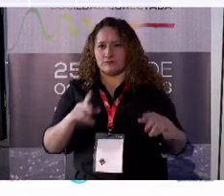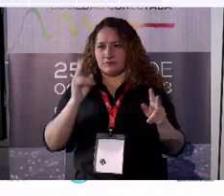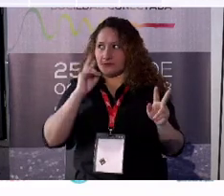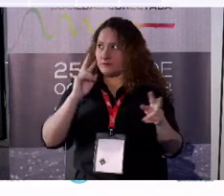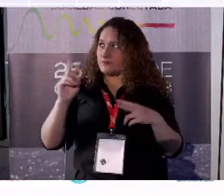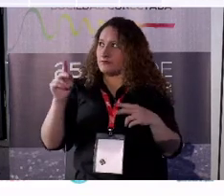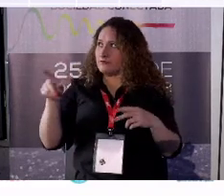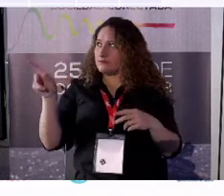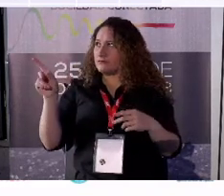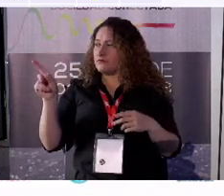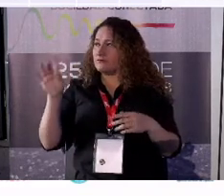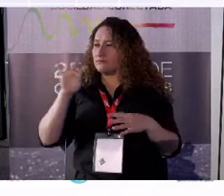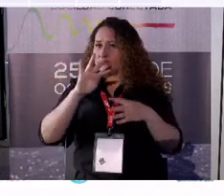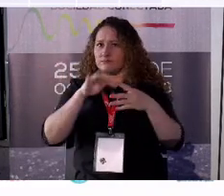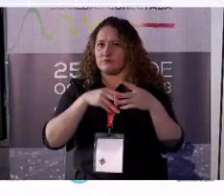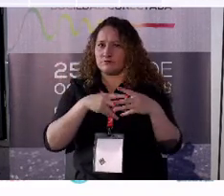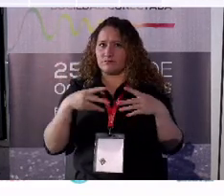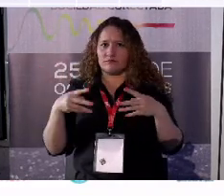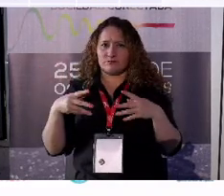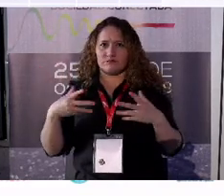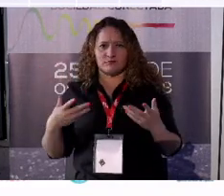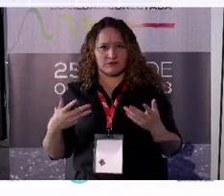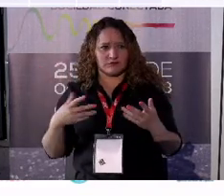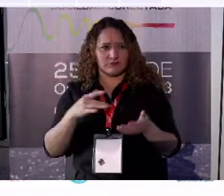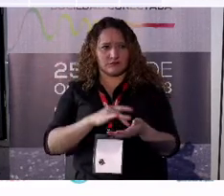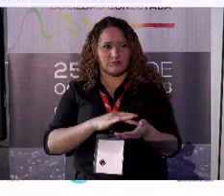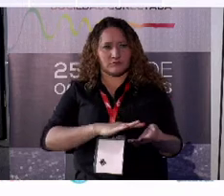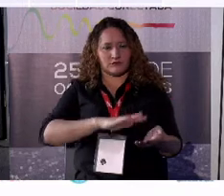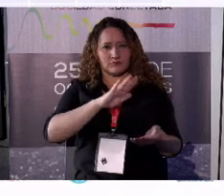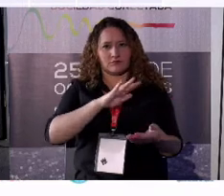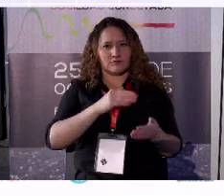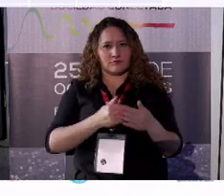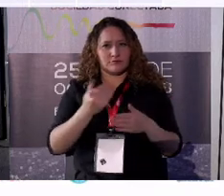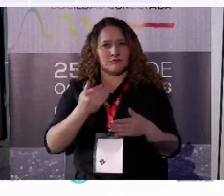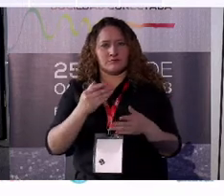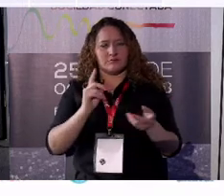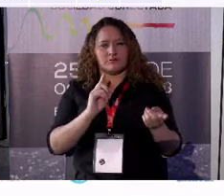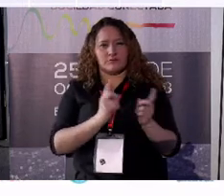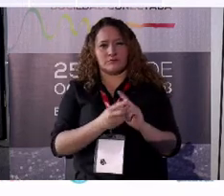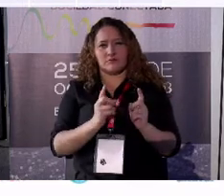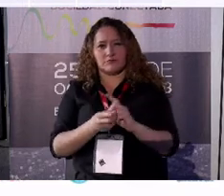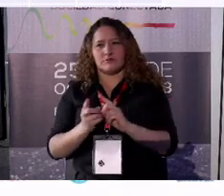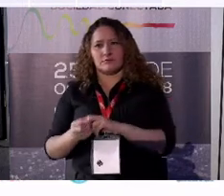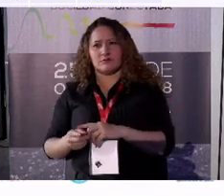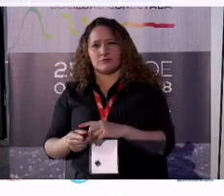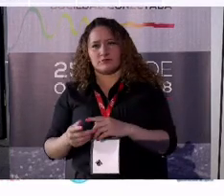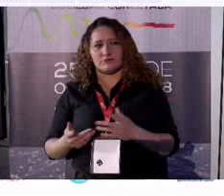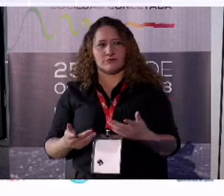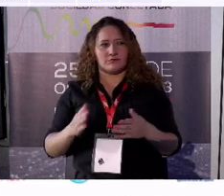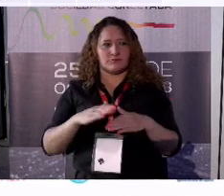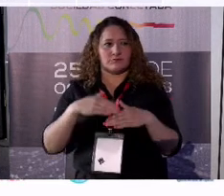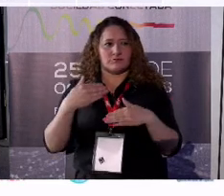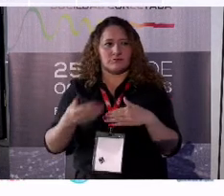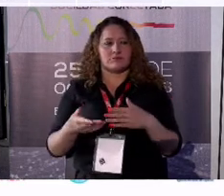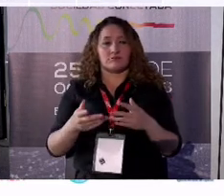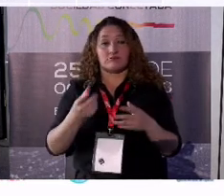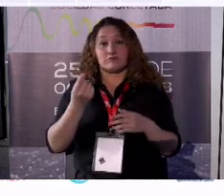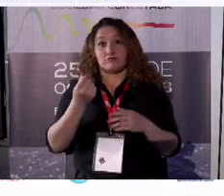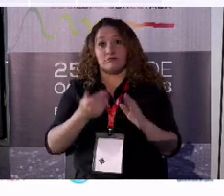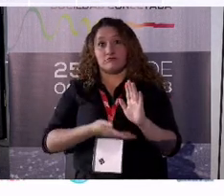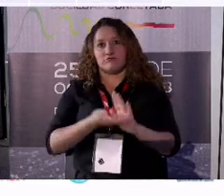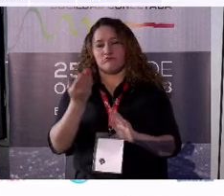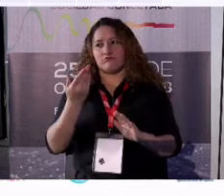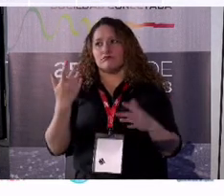si ustedes pueden ver sobre la tabla, vemos una dinámica en la que el participante empieza a cambiar y a cambiar hasta que luego, debido a los precios altos,